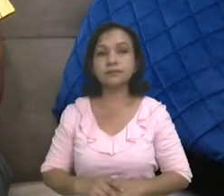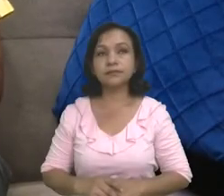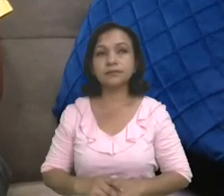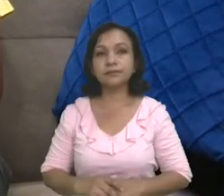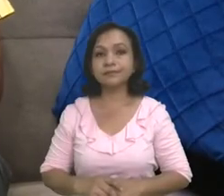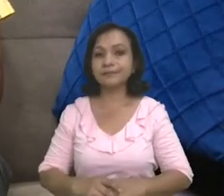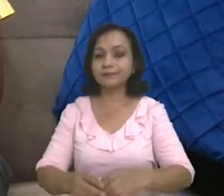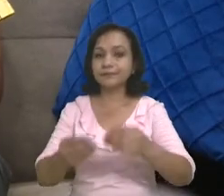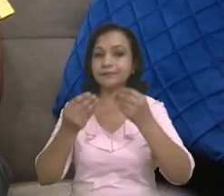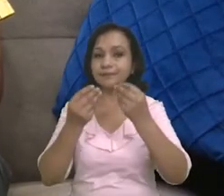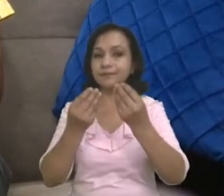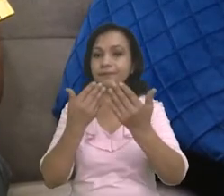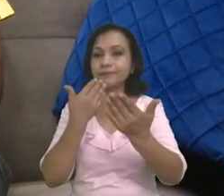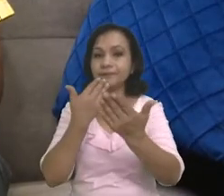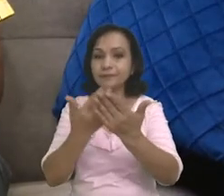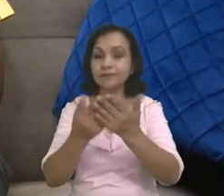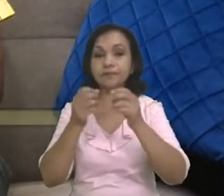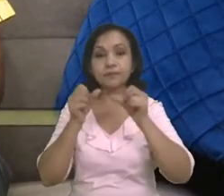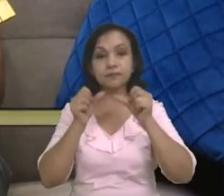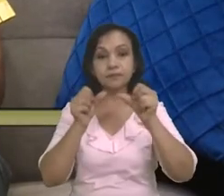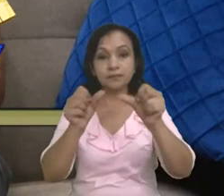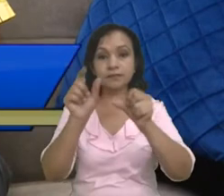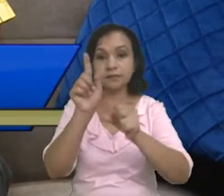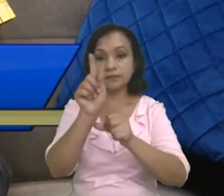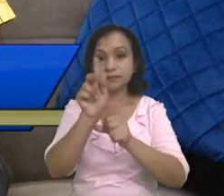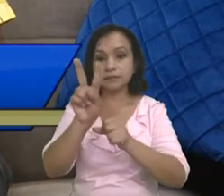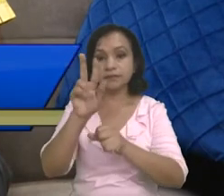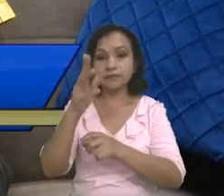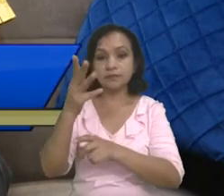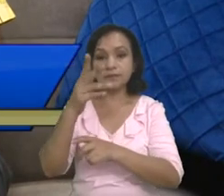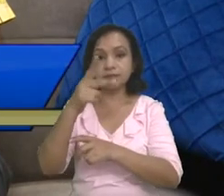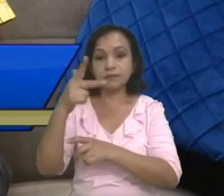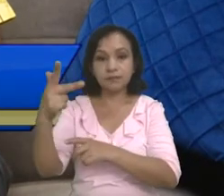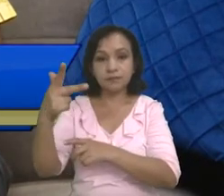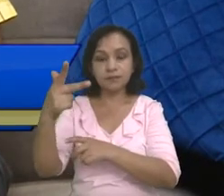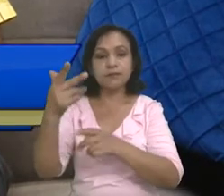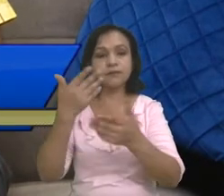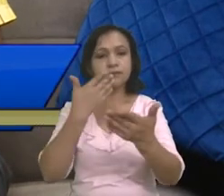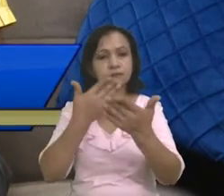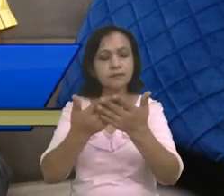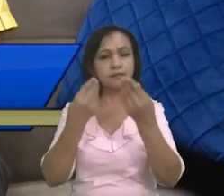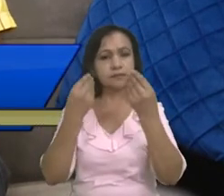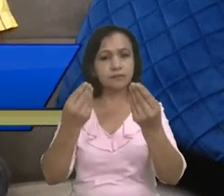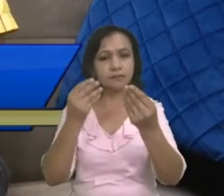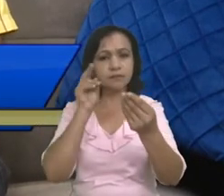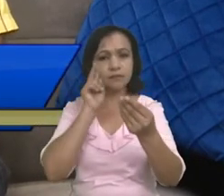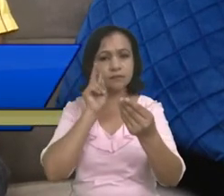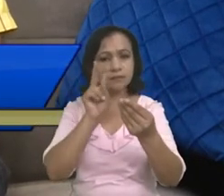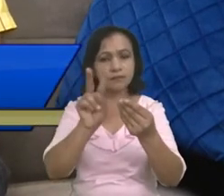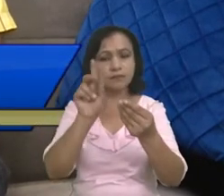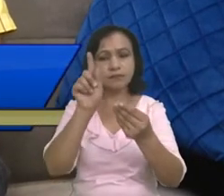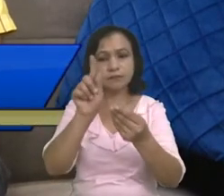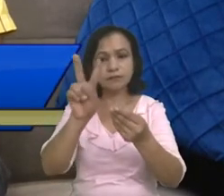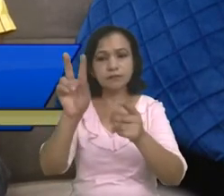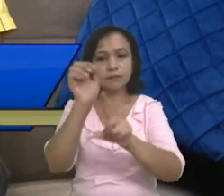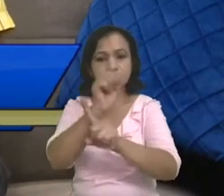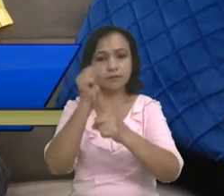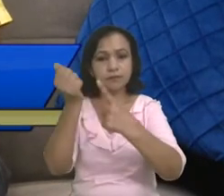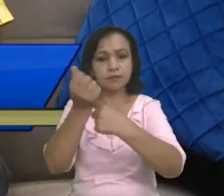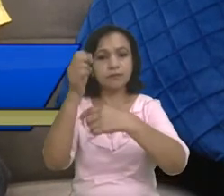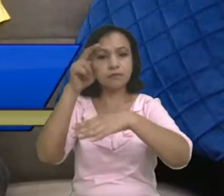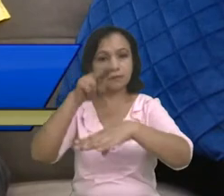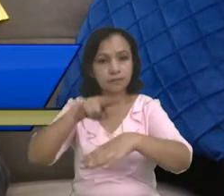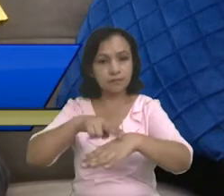muchísimas gracias por continuar sintonía del canal parlamentario muchísimas gracias por continuar en sintonía de su programa desde el parlamento hoy